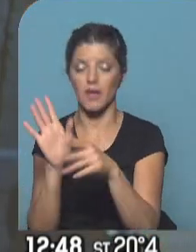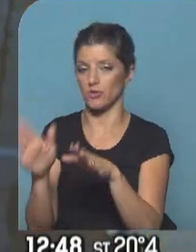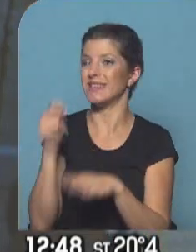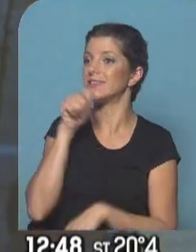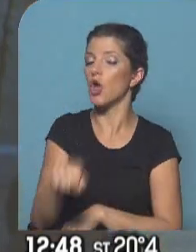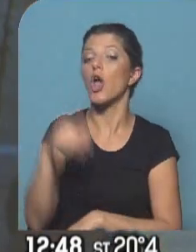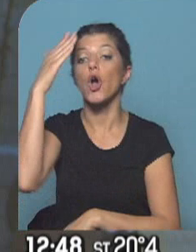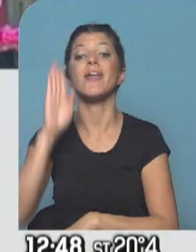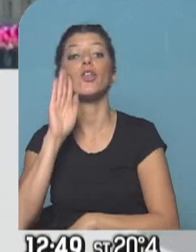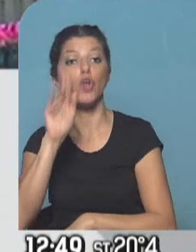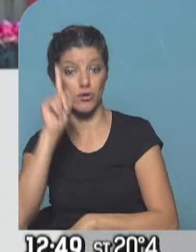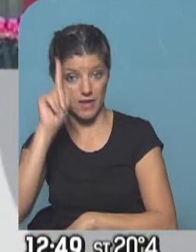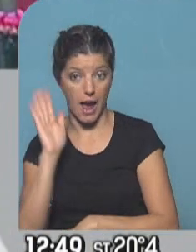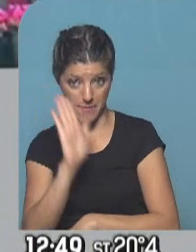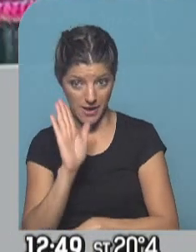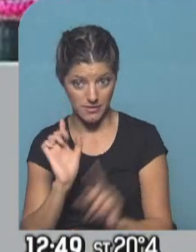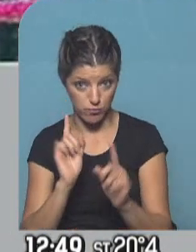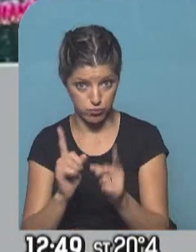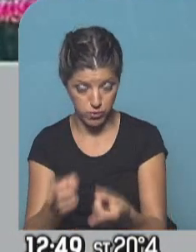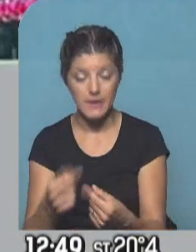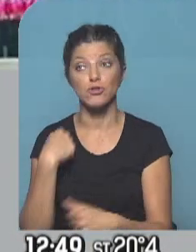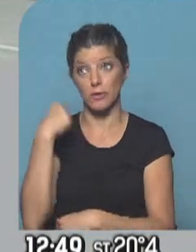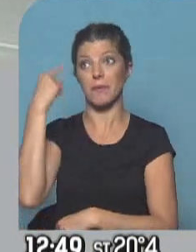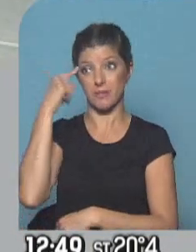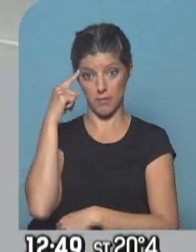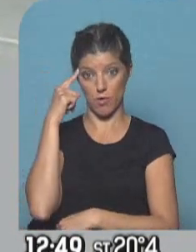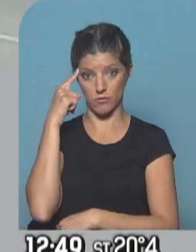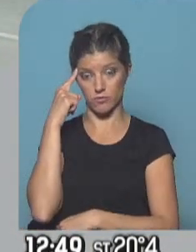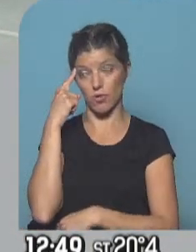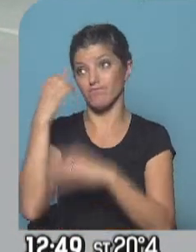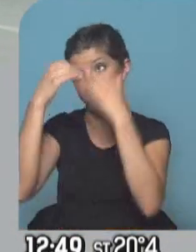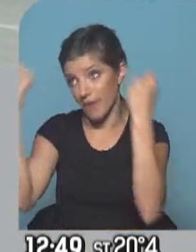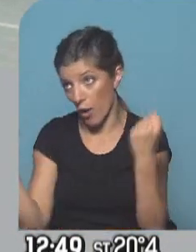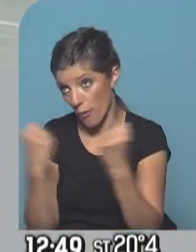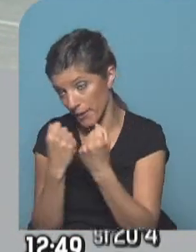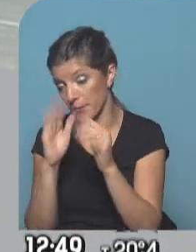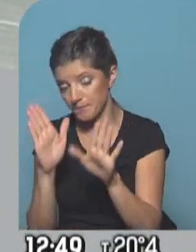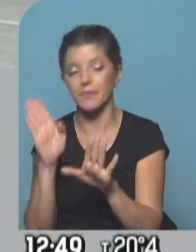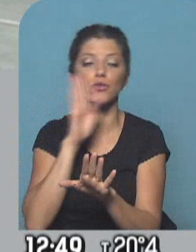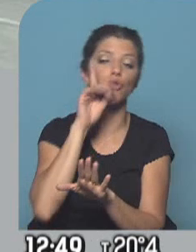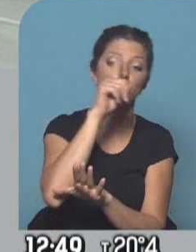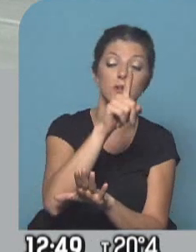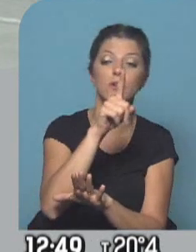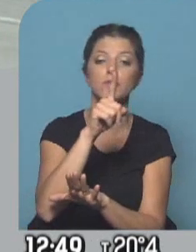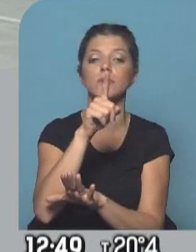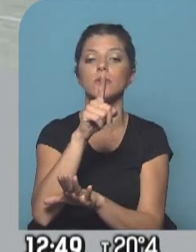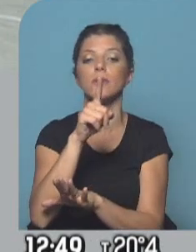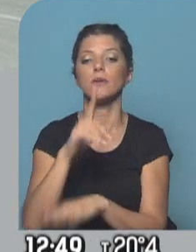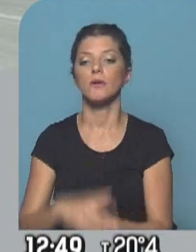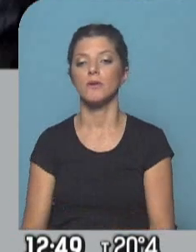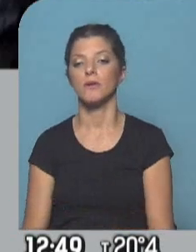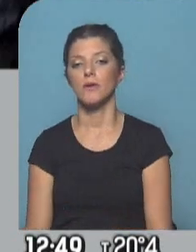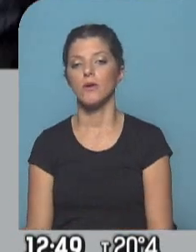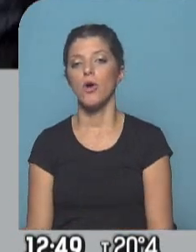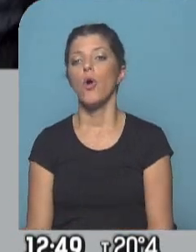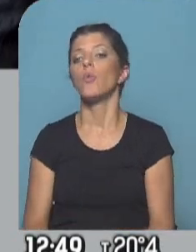en Norcorea, la tendencia a que con acuerdo o no, supongo que con acuerdo, Estados Unidos, las potencias occidentales, con la idea de la defensa, como una, claro, como un